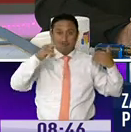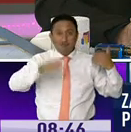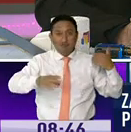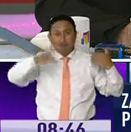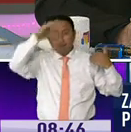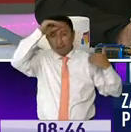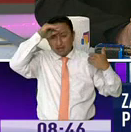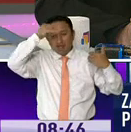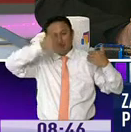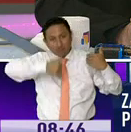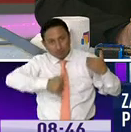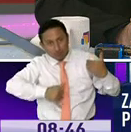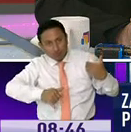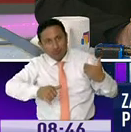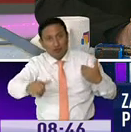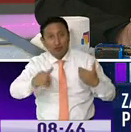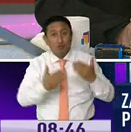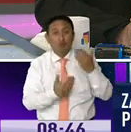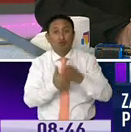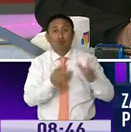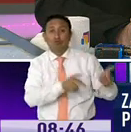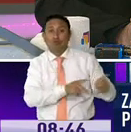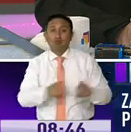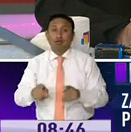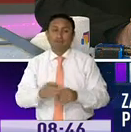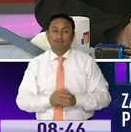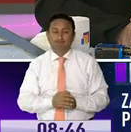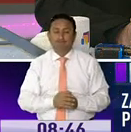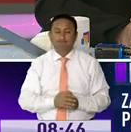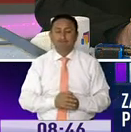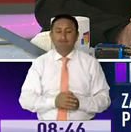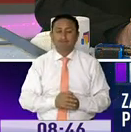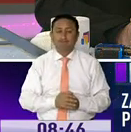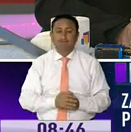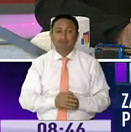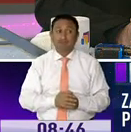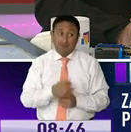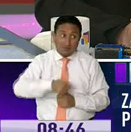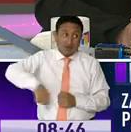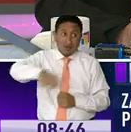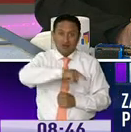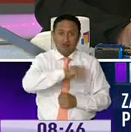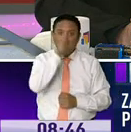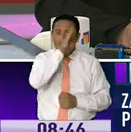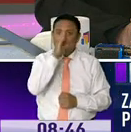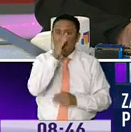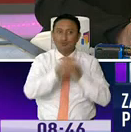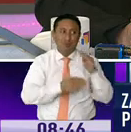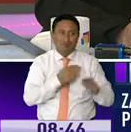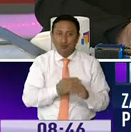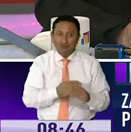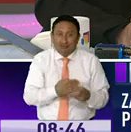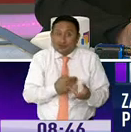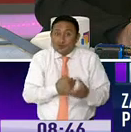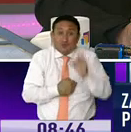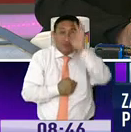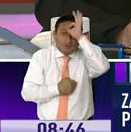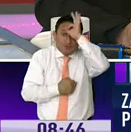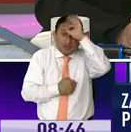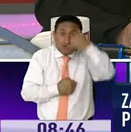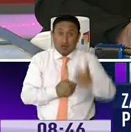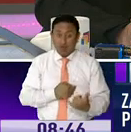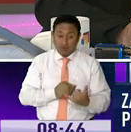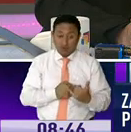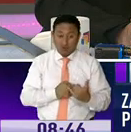enseñanzas para seguir aplicando nuevos protocolos, porque creo que nadie estuvo preparado para esto, el mundo no estuvo preparado, así que nosotros tenemos que sobre la